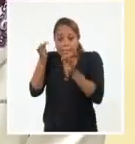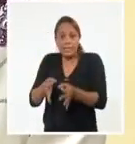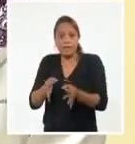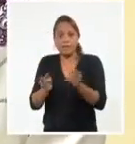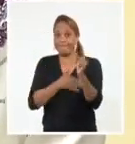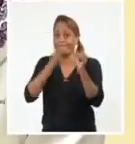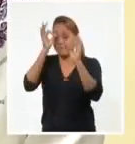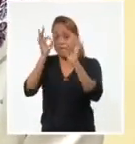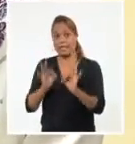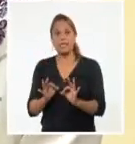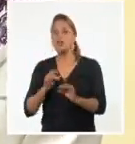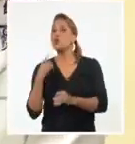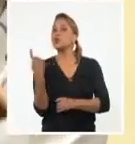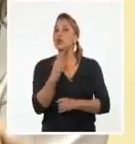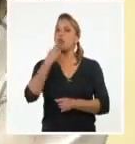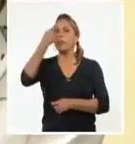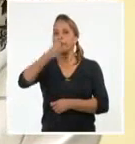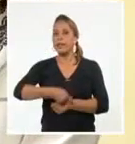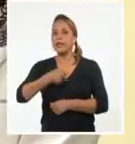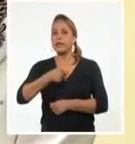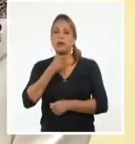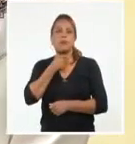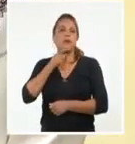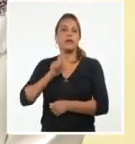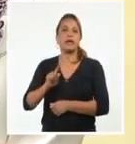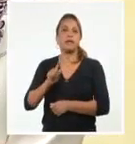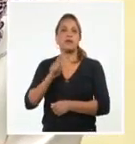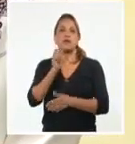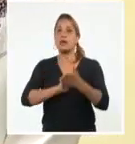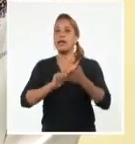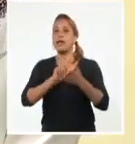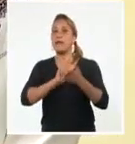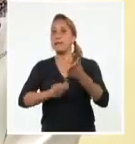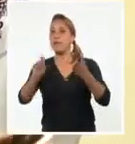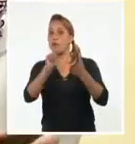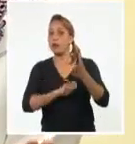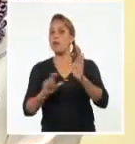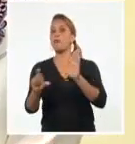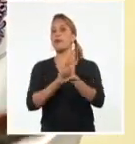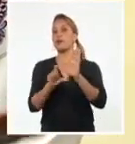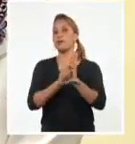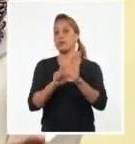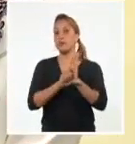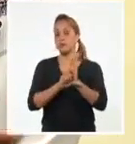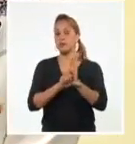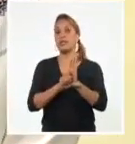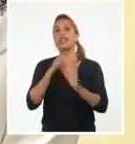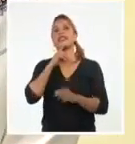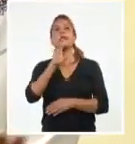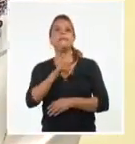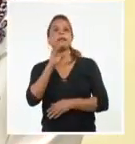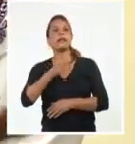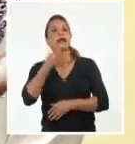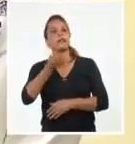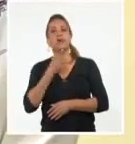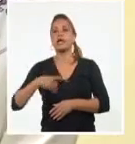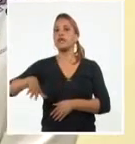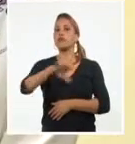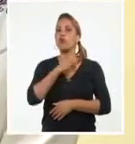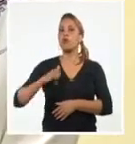y de que todos tenemos derecho. Y si votamos en el año 19 por una constitución diciendo que todos somos iguales, más